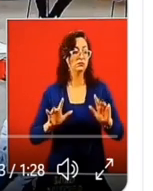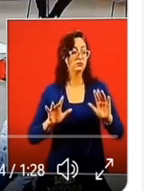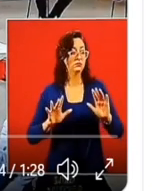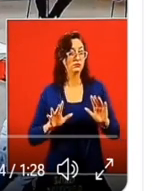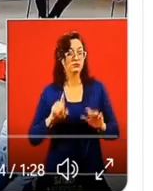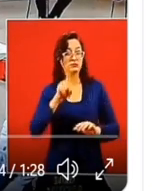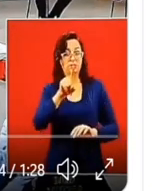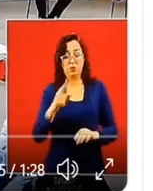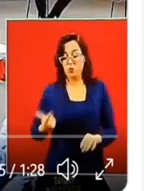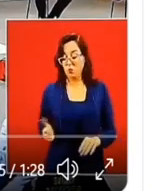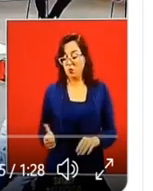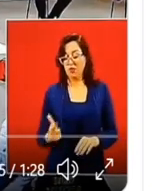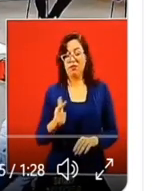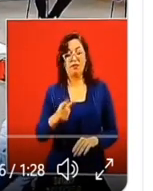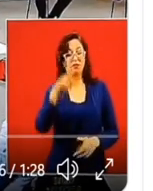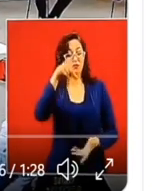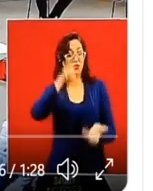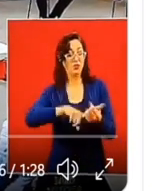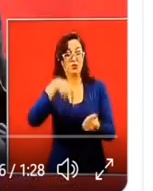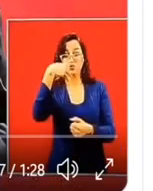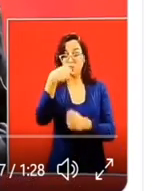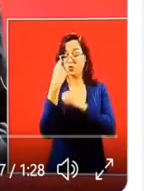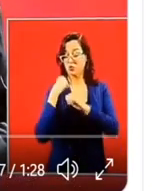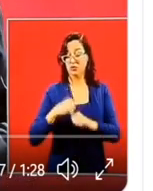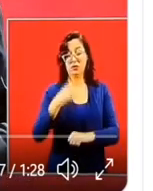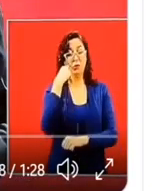lleva 12 años en el cargo